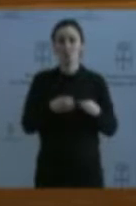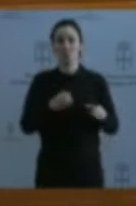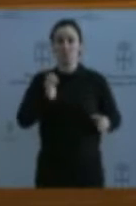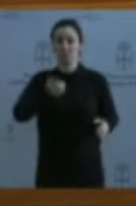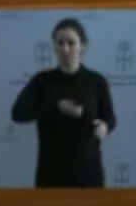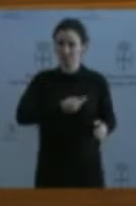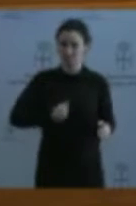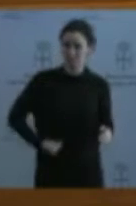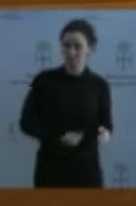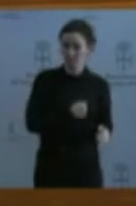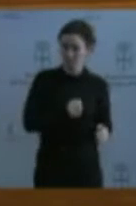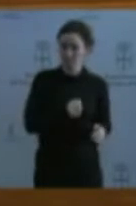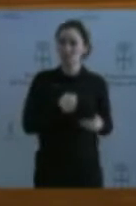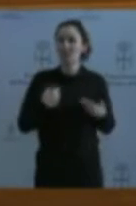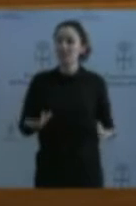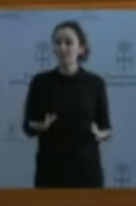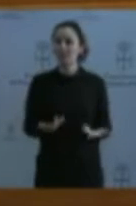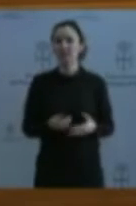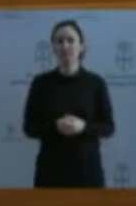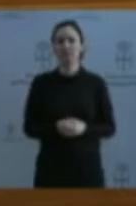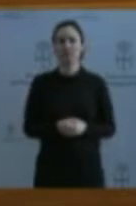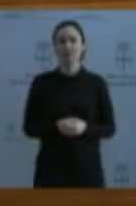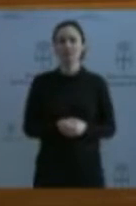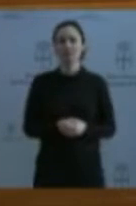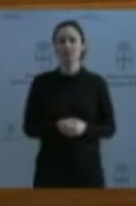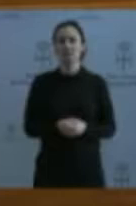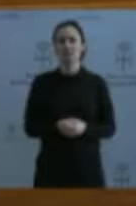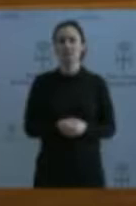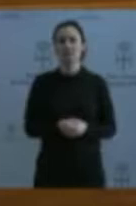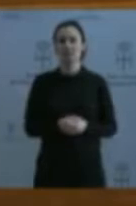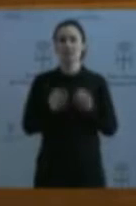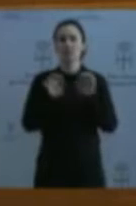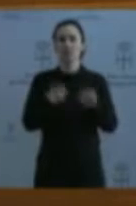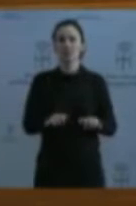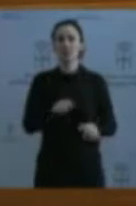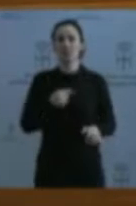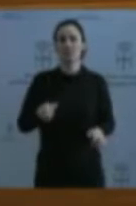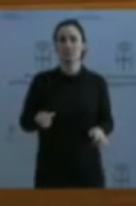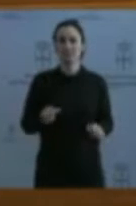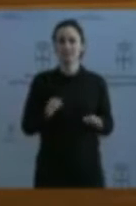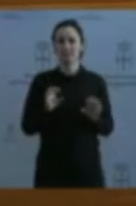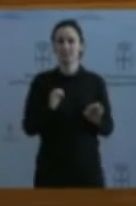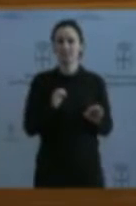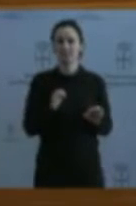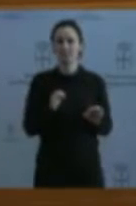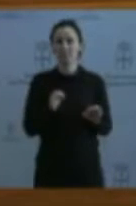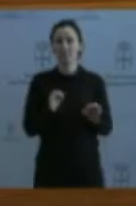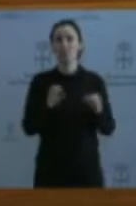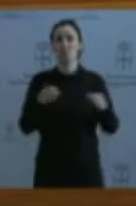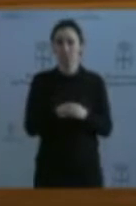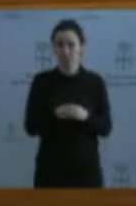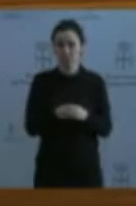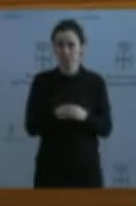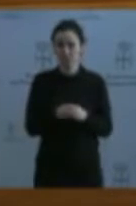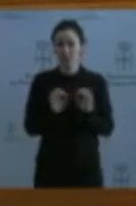Grupo Parlamentario del Congreso de Podemos, del Grupo Parlamentario en el Congreso